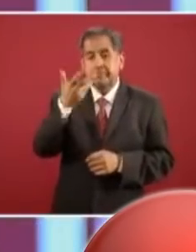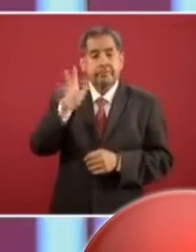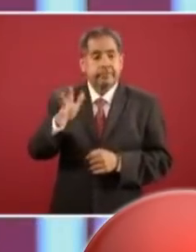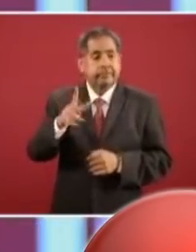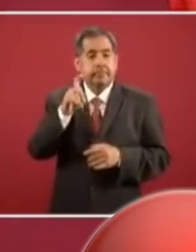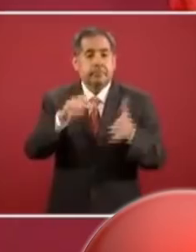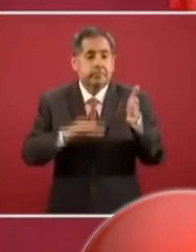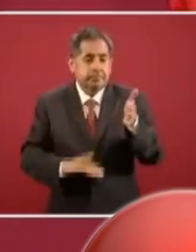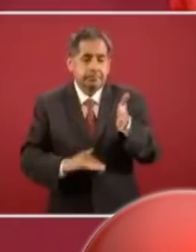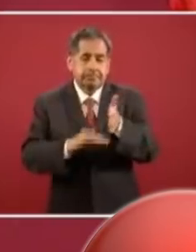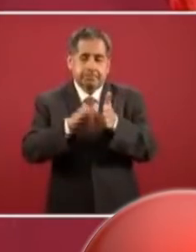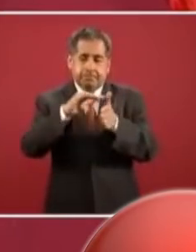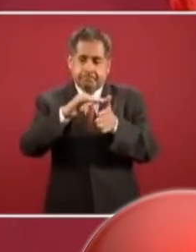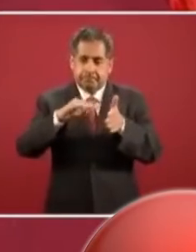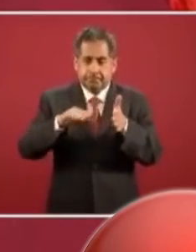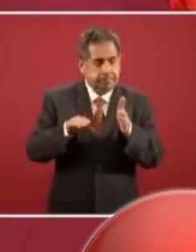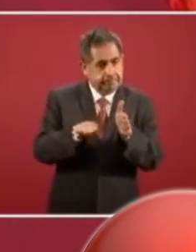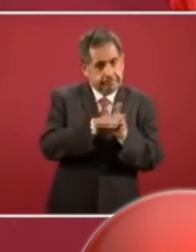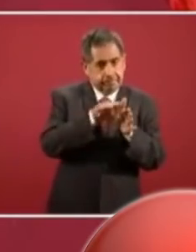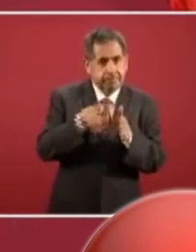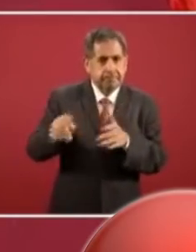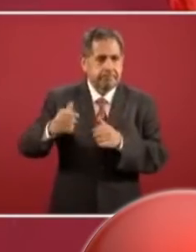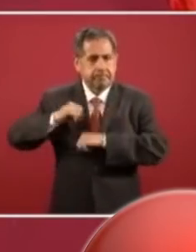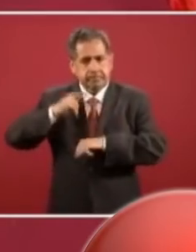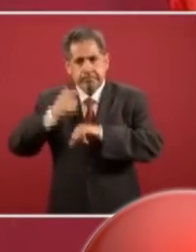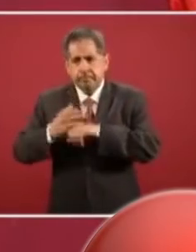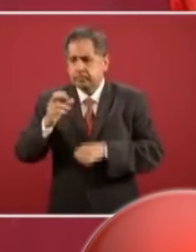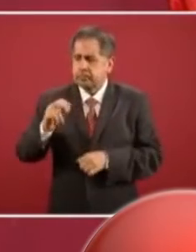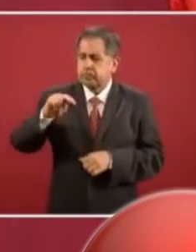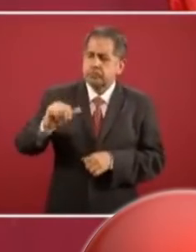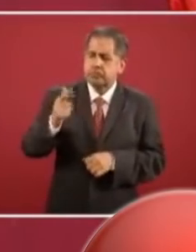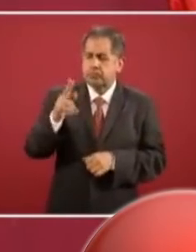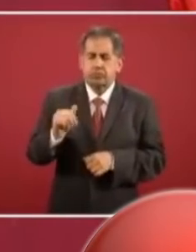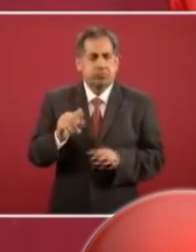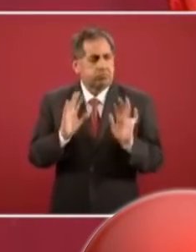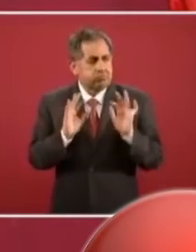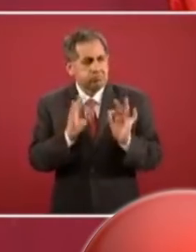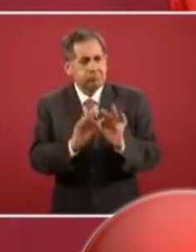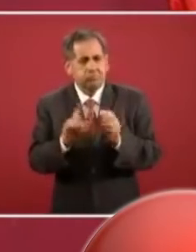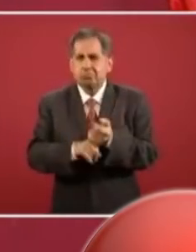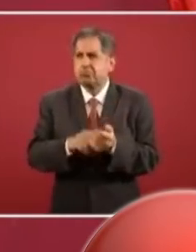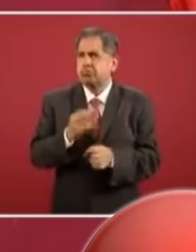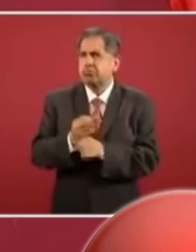que monitorea y que administra la Conagua deben estar a un